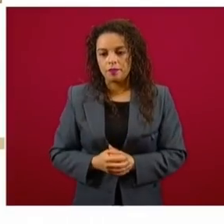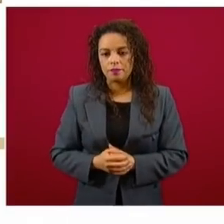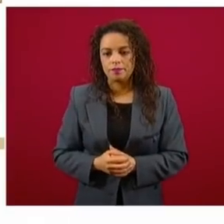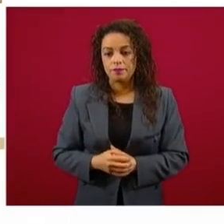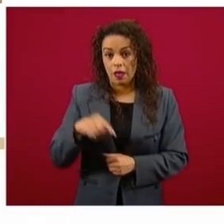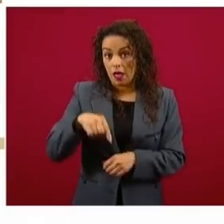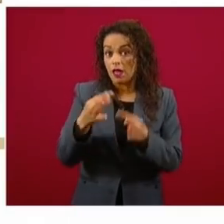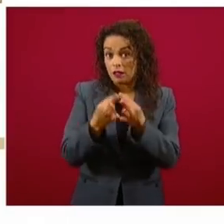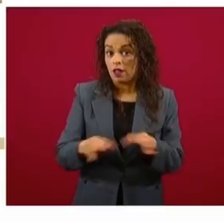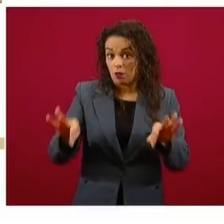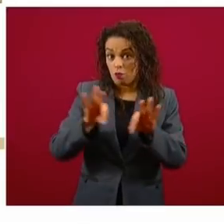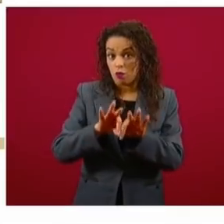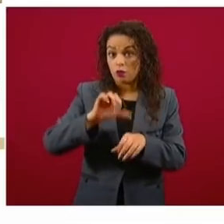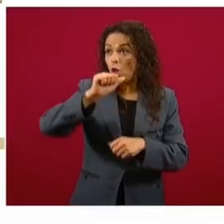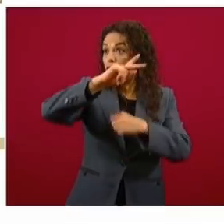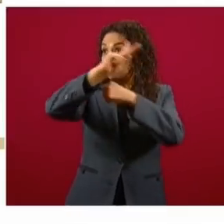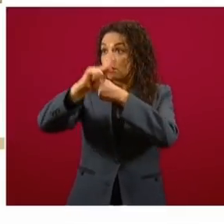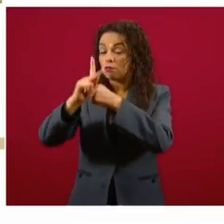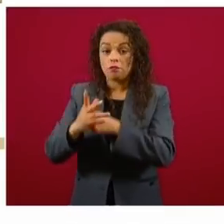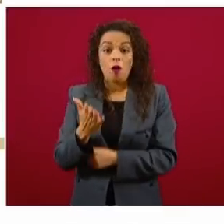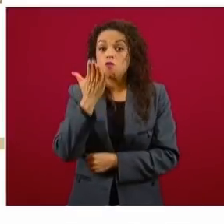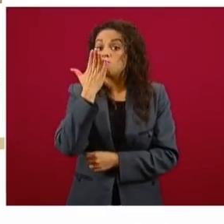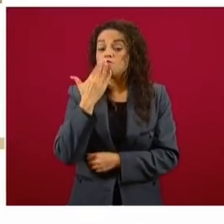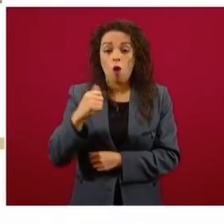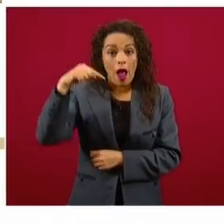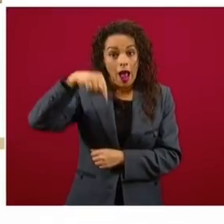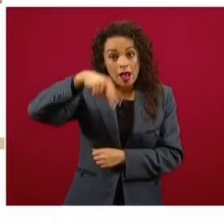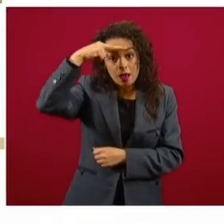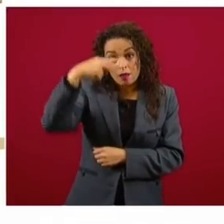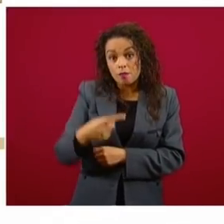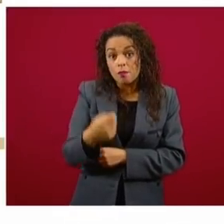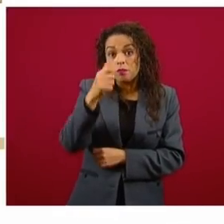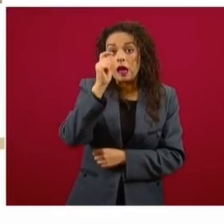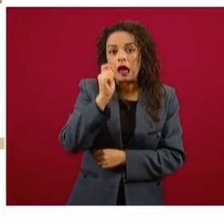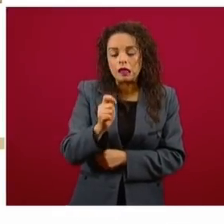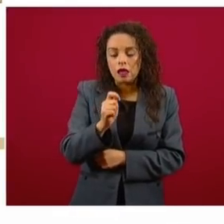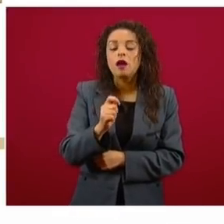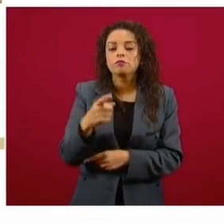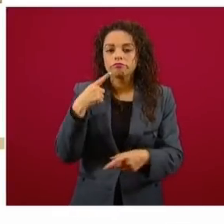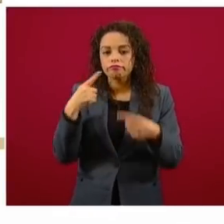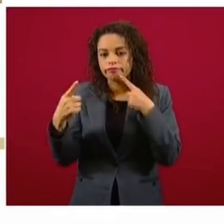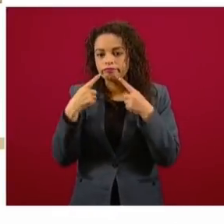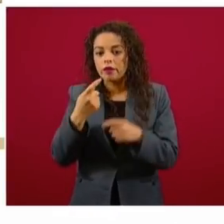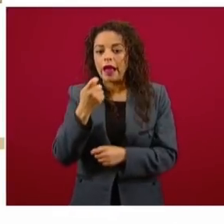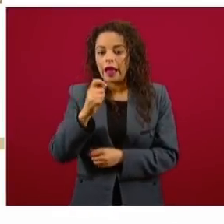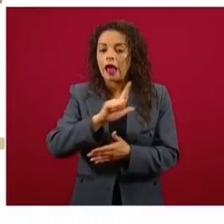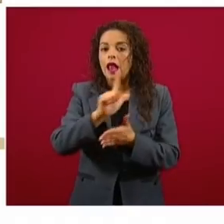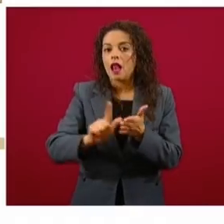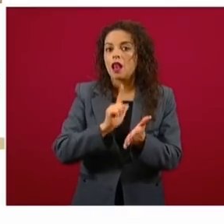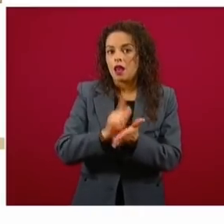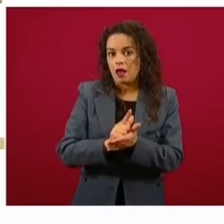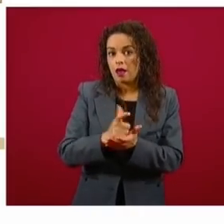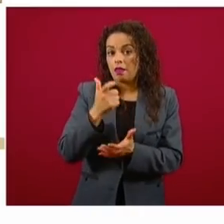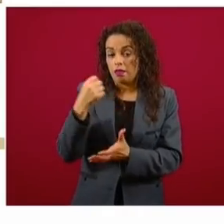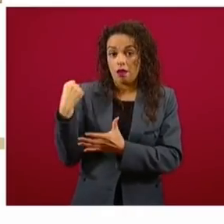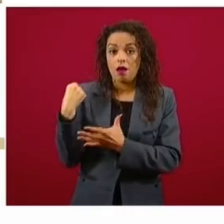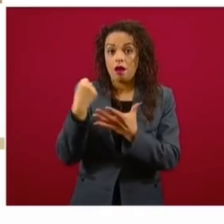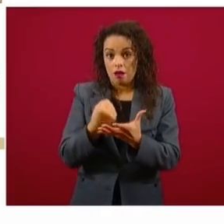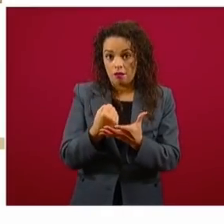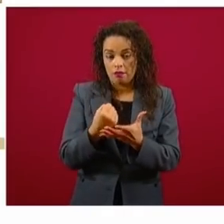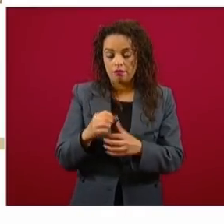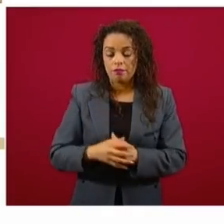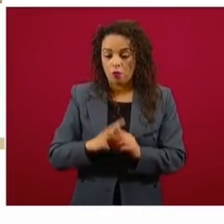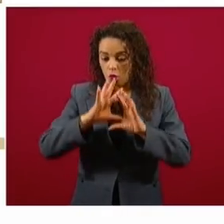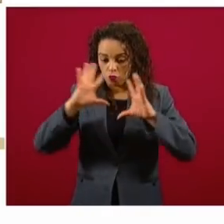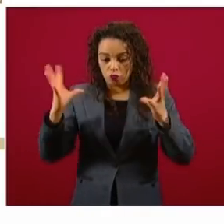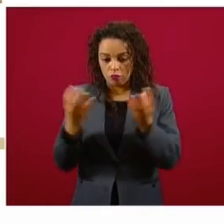tienen, lo primero que se discute en México es la ley de ingresos. En los países en donde hay una discusión simultánea de la ley de ingresos y del paquete,